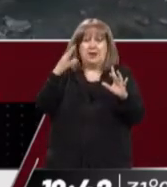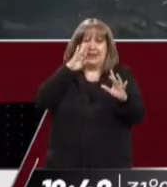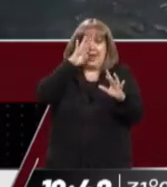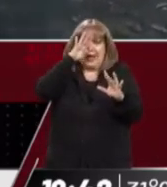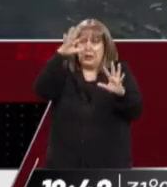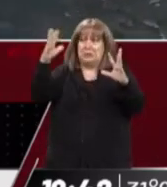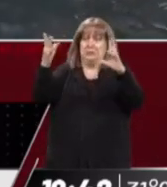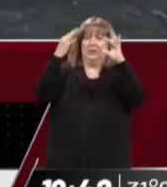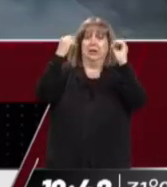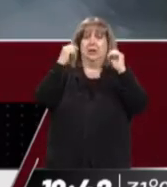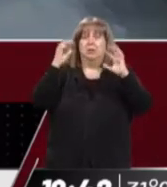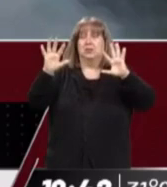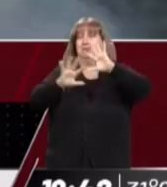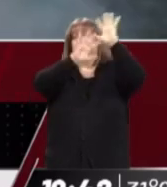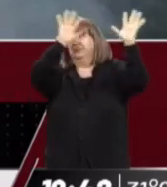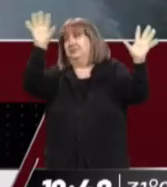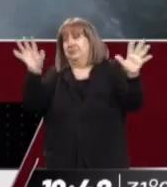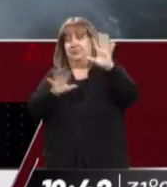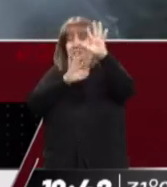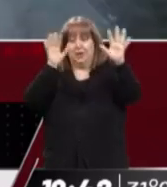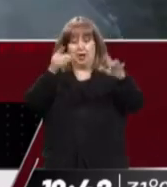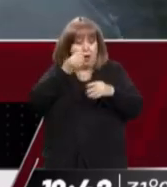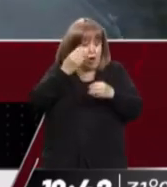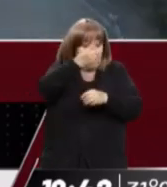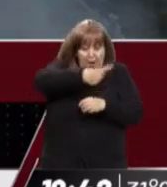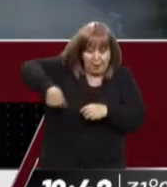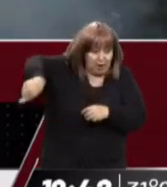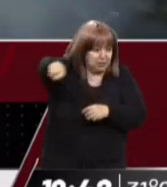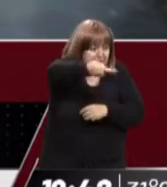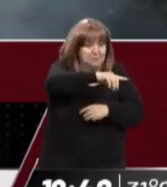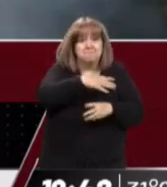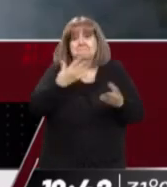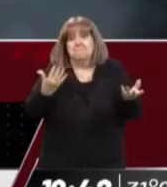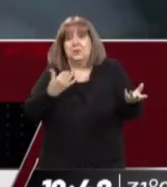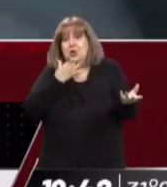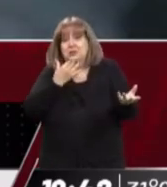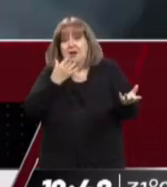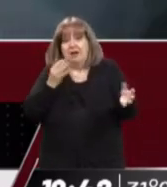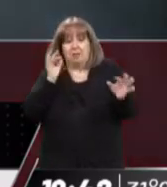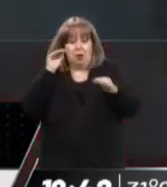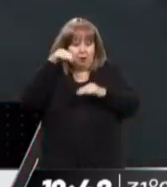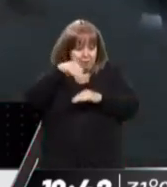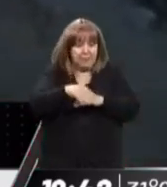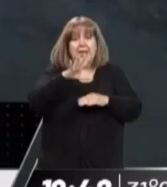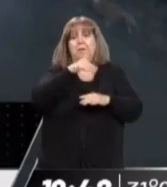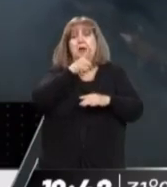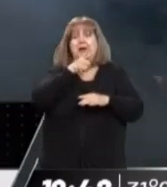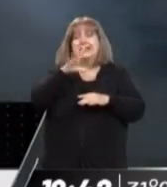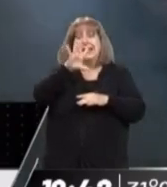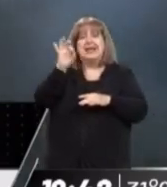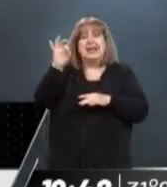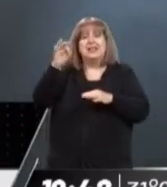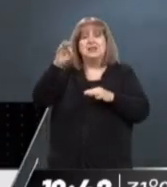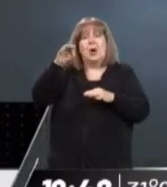permite dimensionar la cantidad o sea el tamaño del pozo solamente tenemos la palabra de algunos vecinos que nos decían que es de más de 500 metros